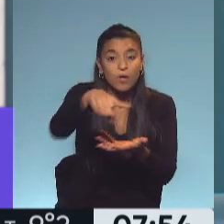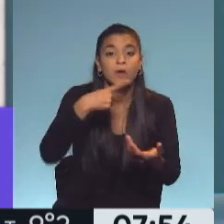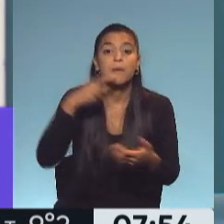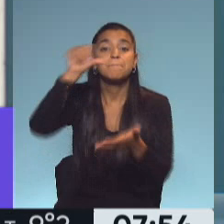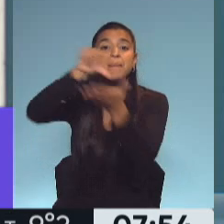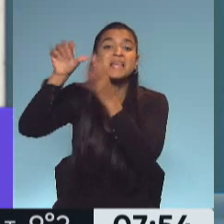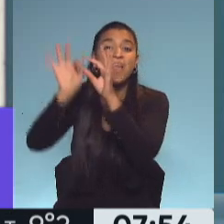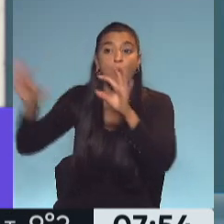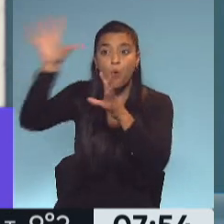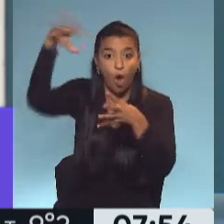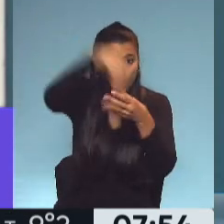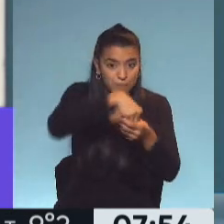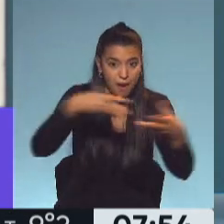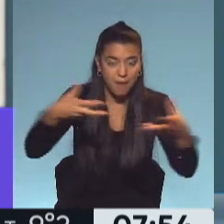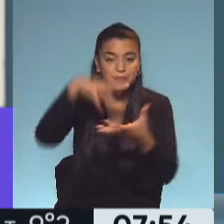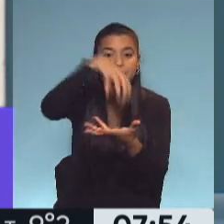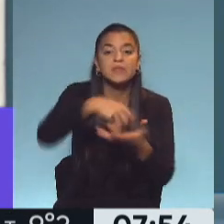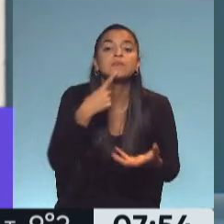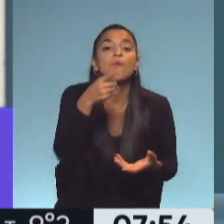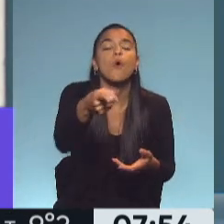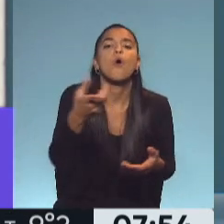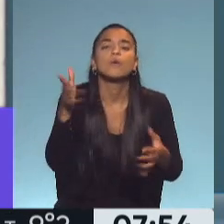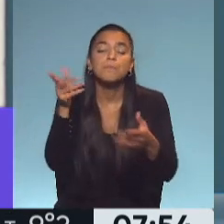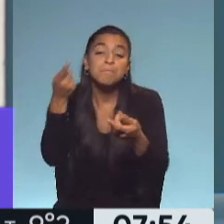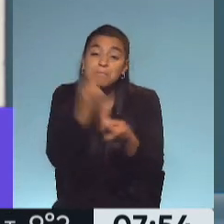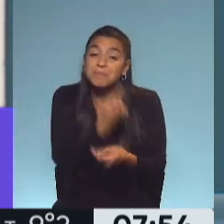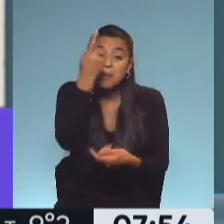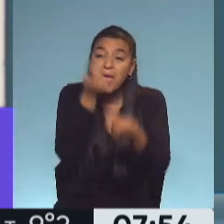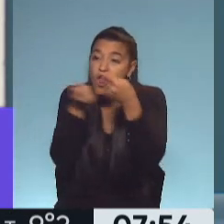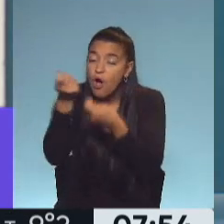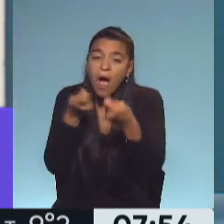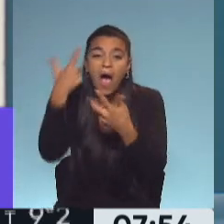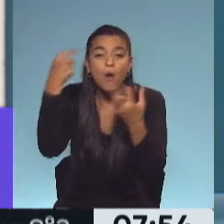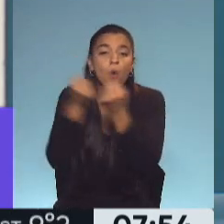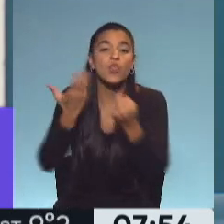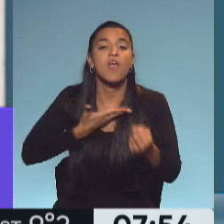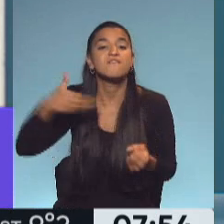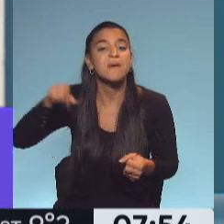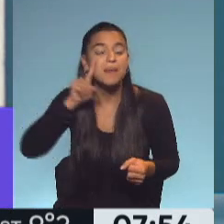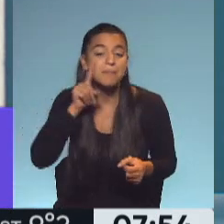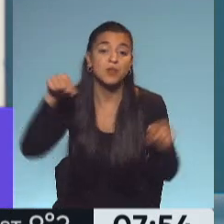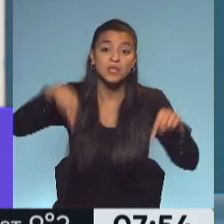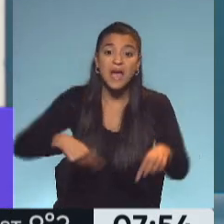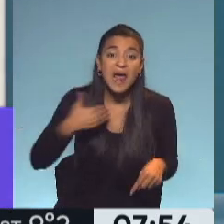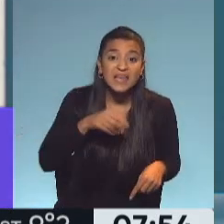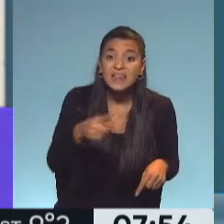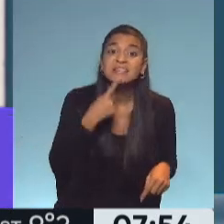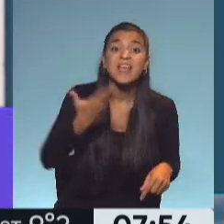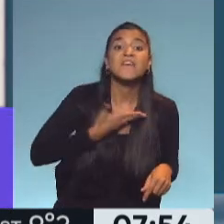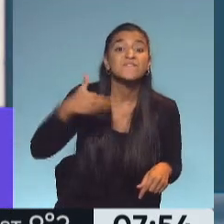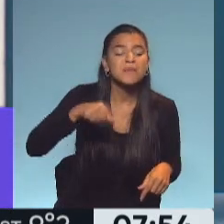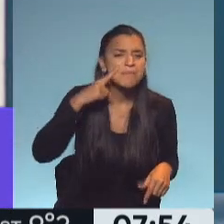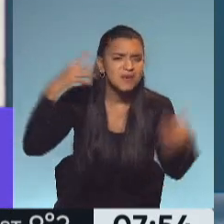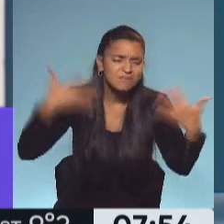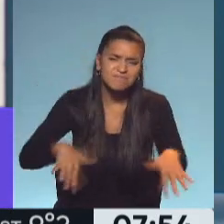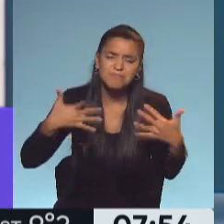países europeos? Te dice, arregla con el FMI primero. Siempre ocurre eso. Pero esta vez Argentina está diciendo, con el FMI tengo un